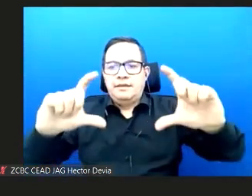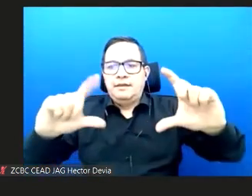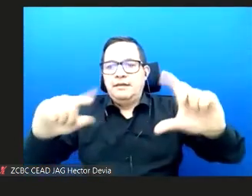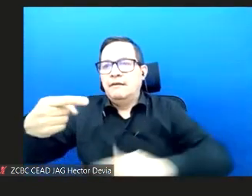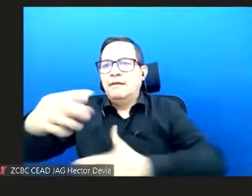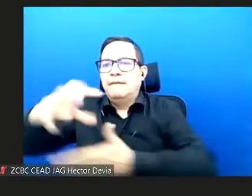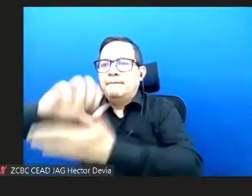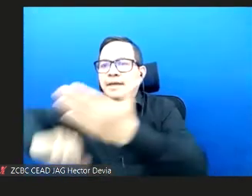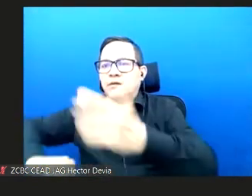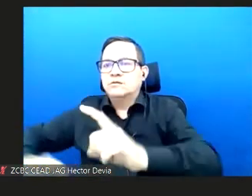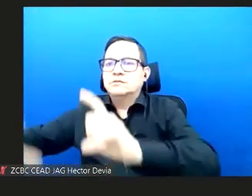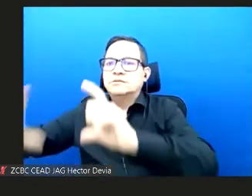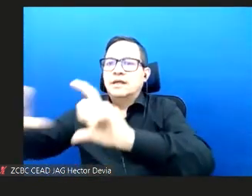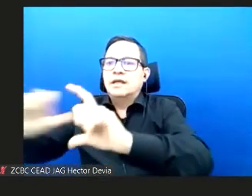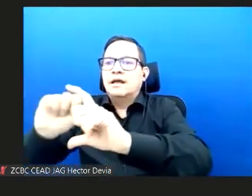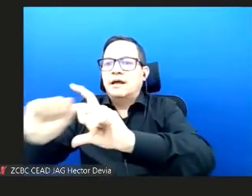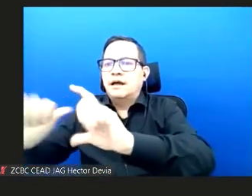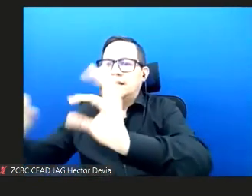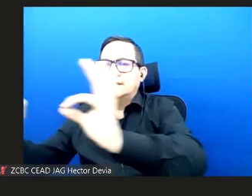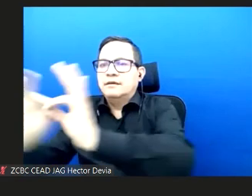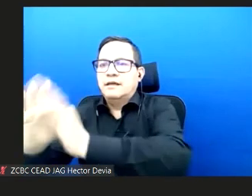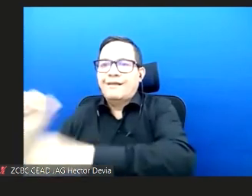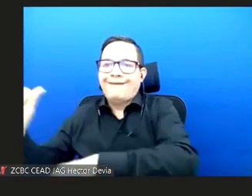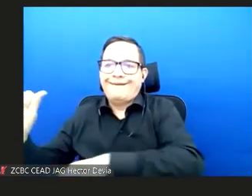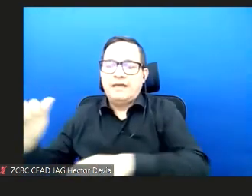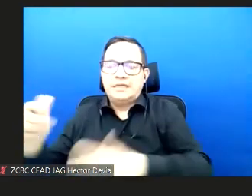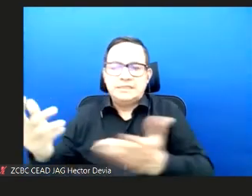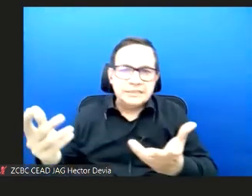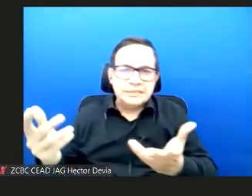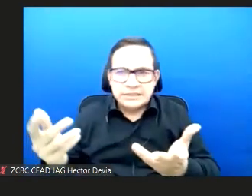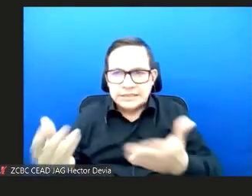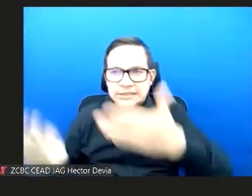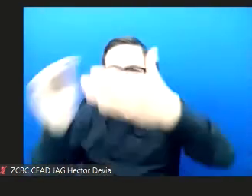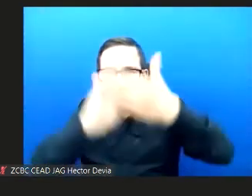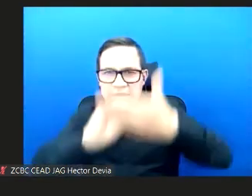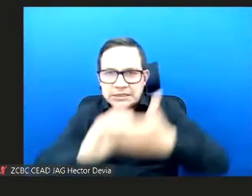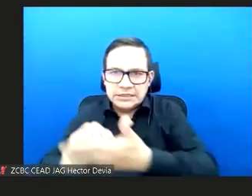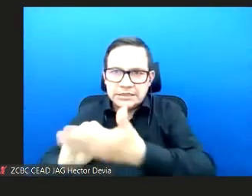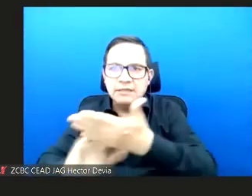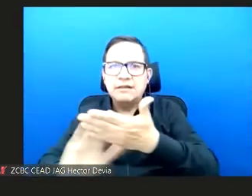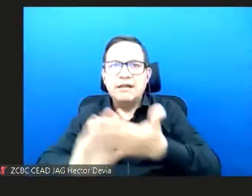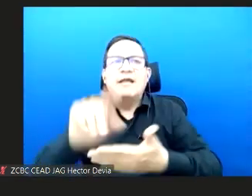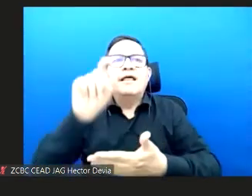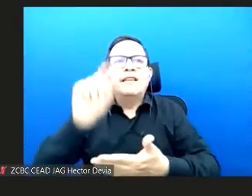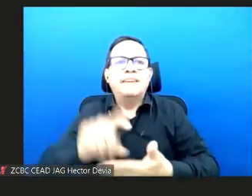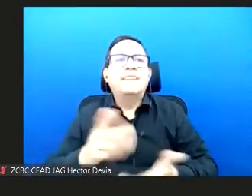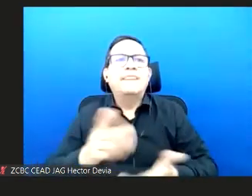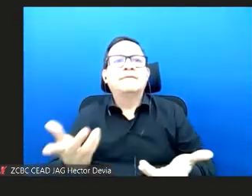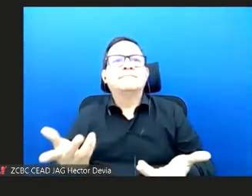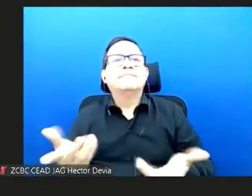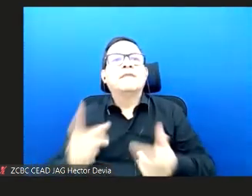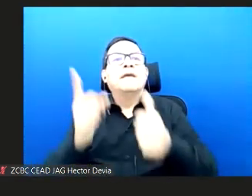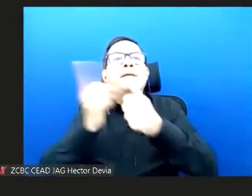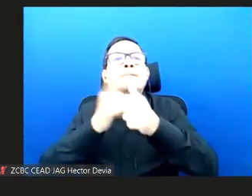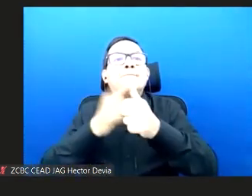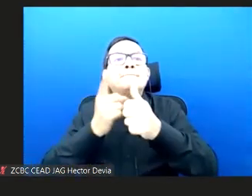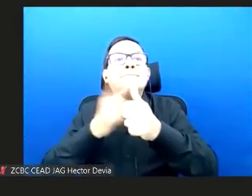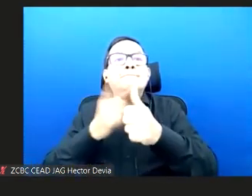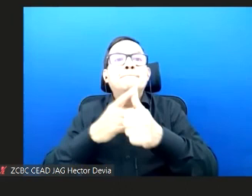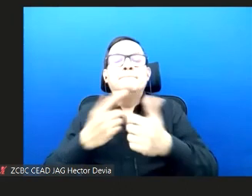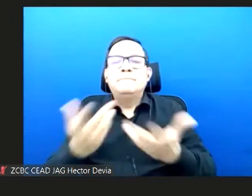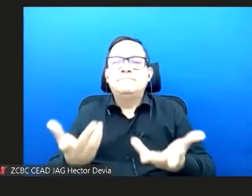Y como nos están dando unos números, pues debemos aplicar estas operaciones, ¿no? Nuestra primera operación es A